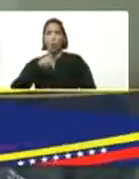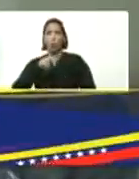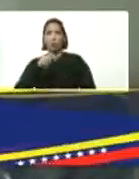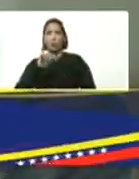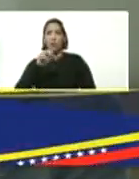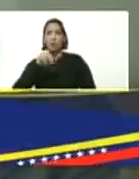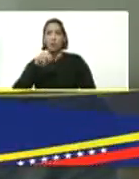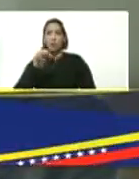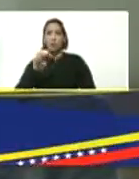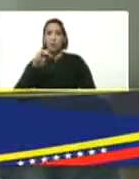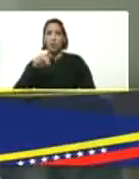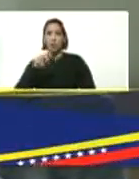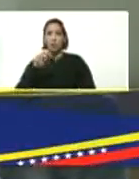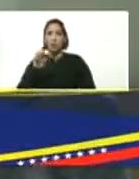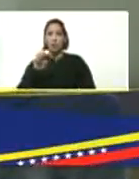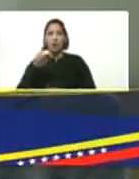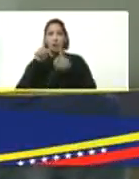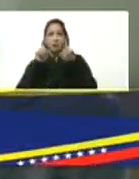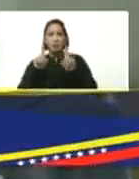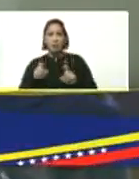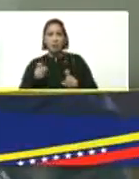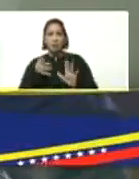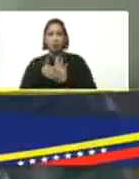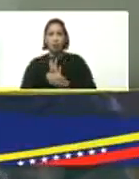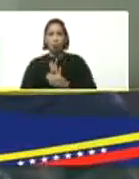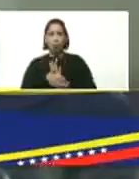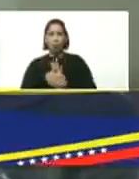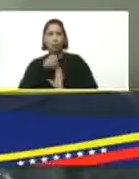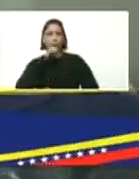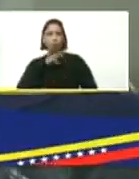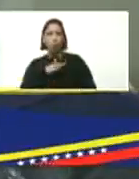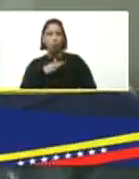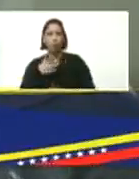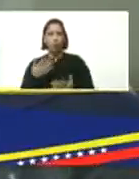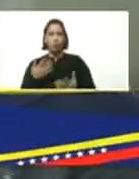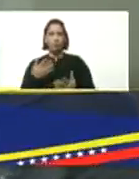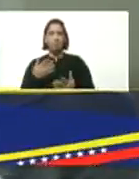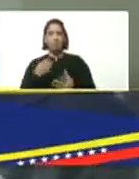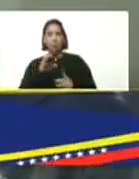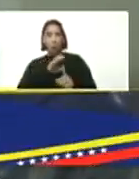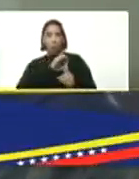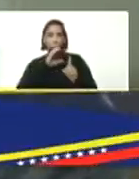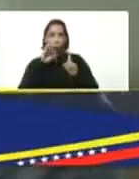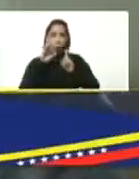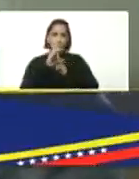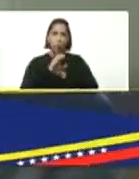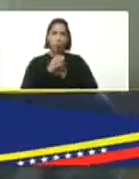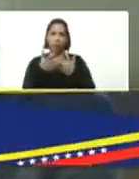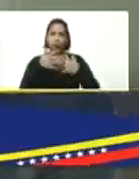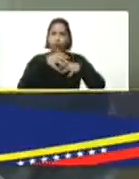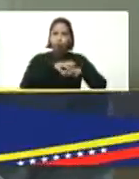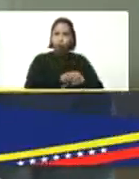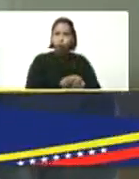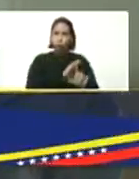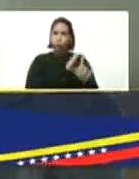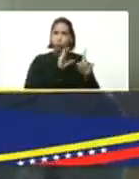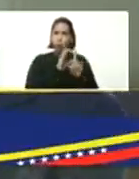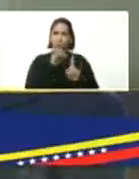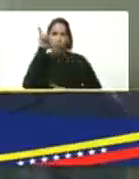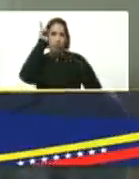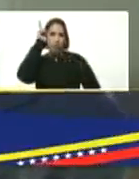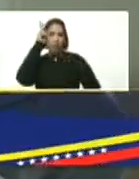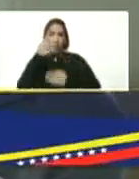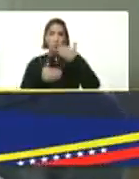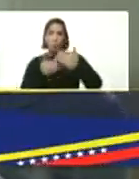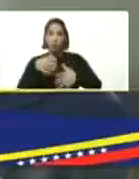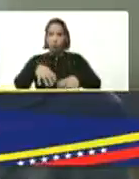reedición, que es un examen de los mitos medievales y de la cultura medieval mezclada con la cultura indígena en el proceso